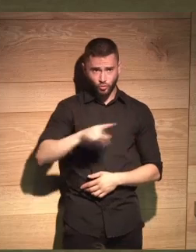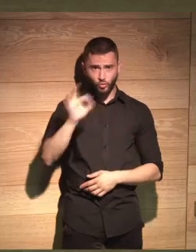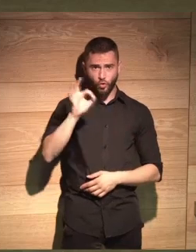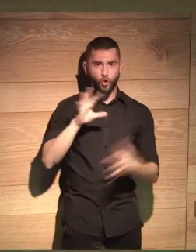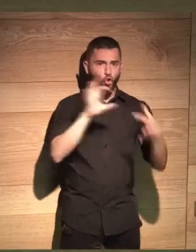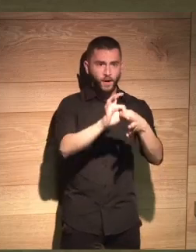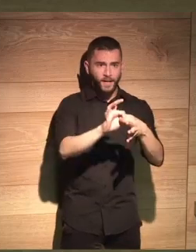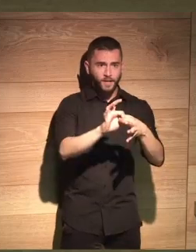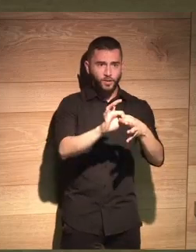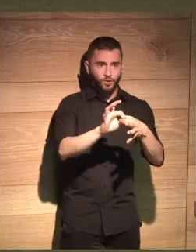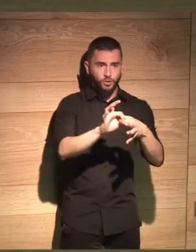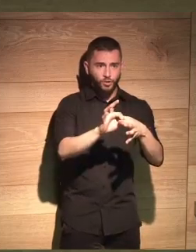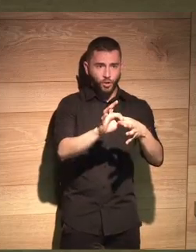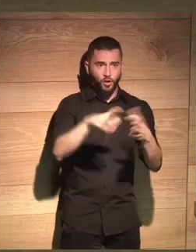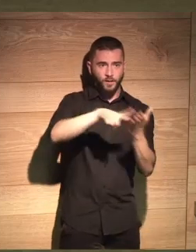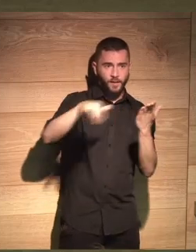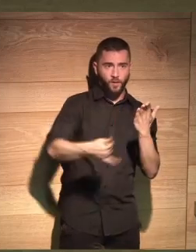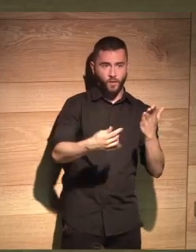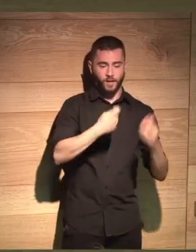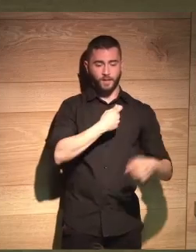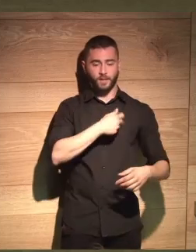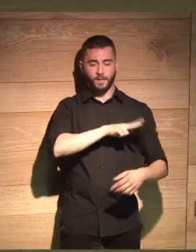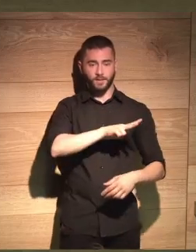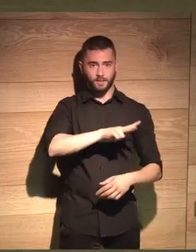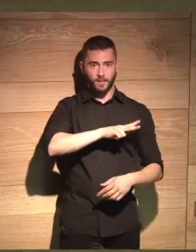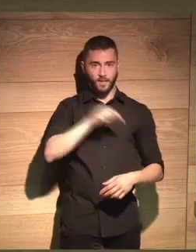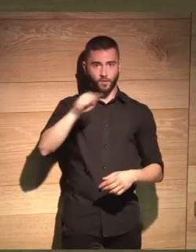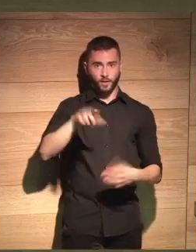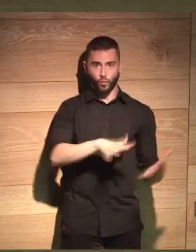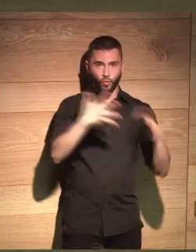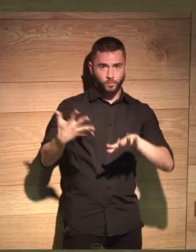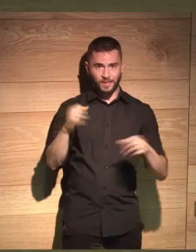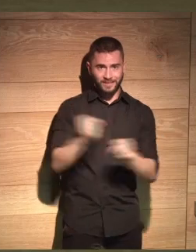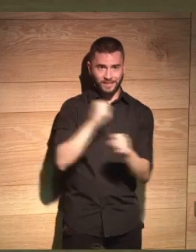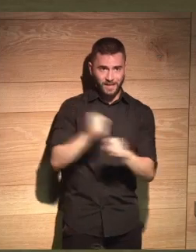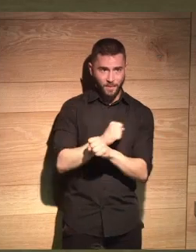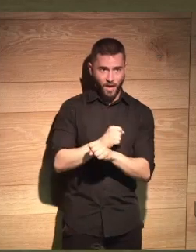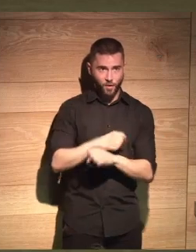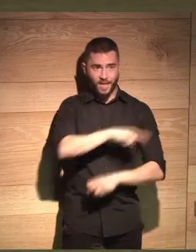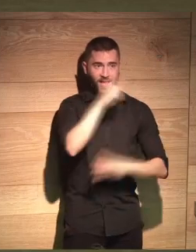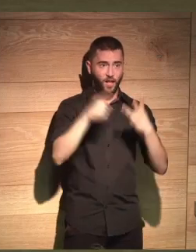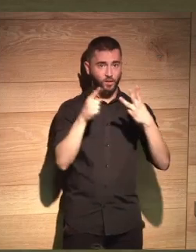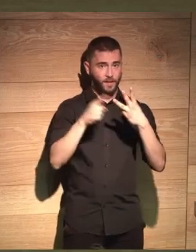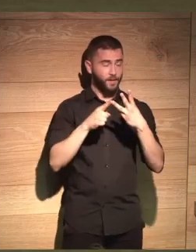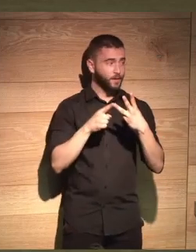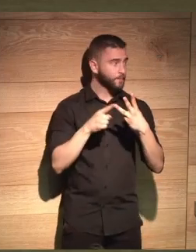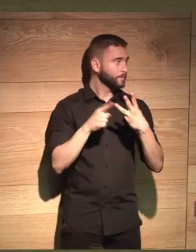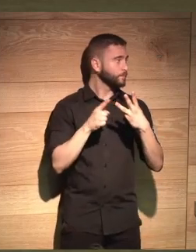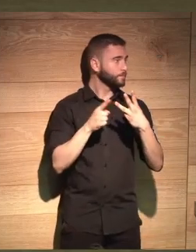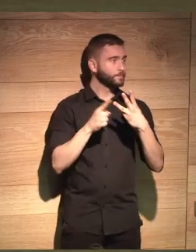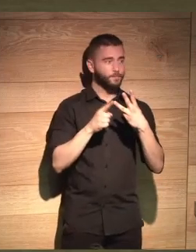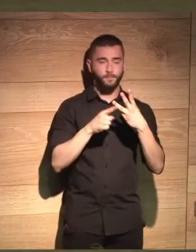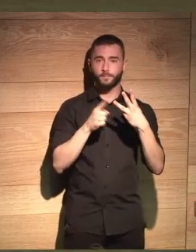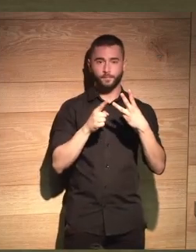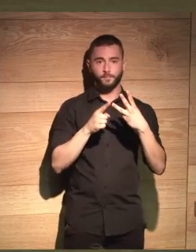de conexión entre ese lenguaje con el que has tenido que trabajar como traductora y la novela? Y tercer lugar, tercera pregunta muy